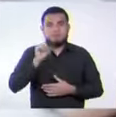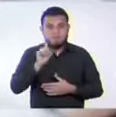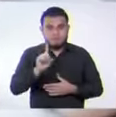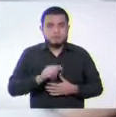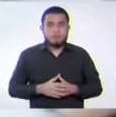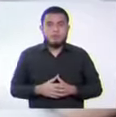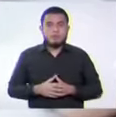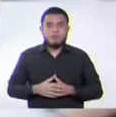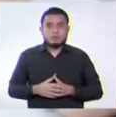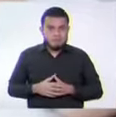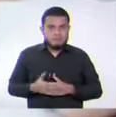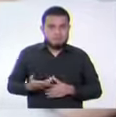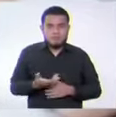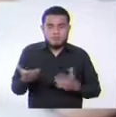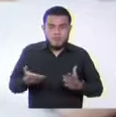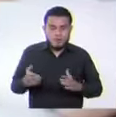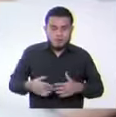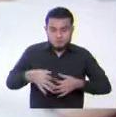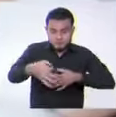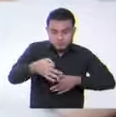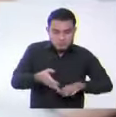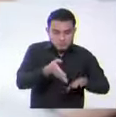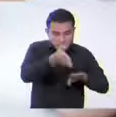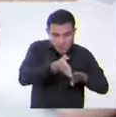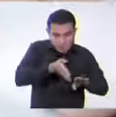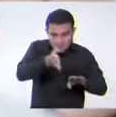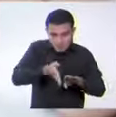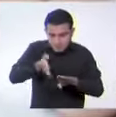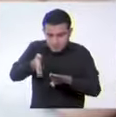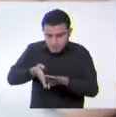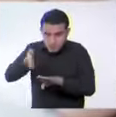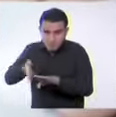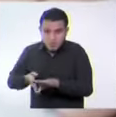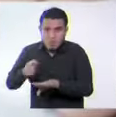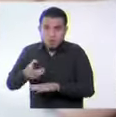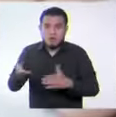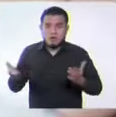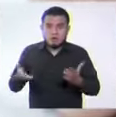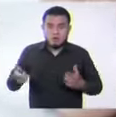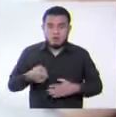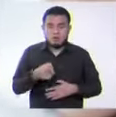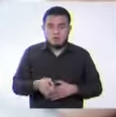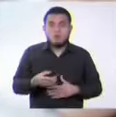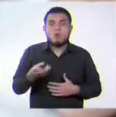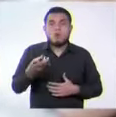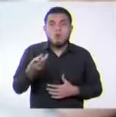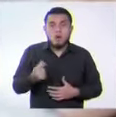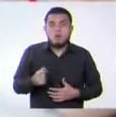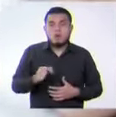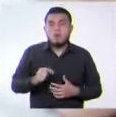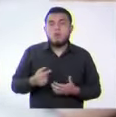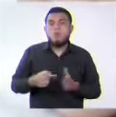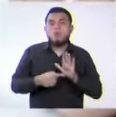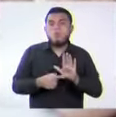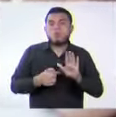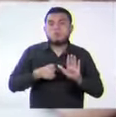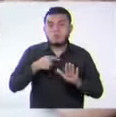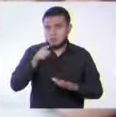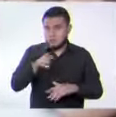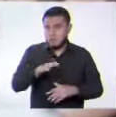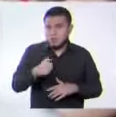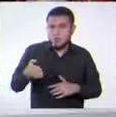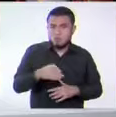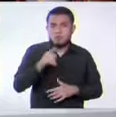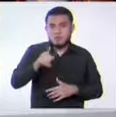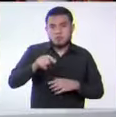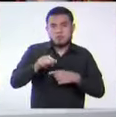las divisiones en nuestra hoja de papel. Las divisiones van a estar determinadas por la cantidad de muestras que tú utilizarás en tu